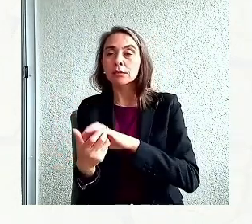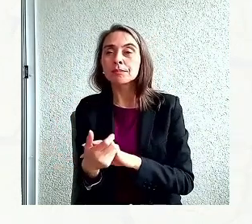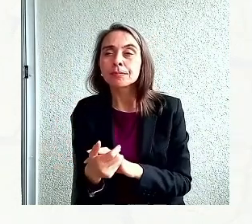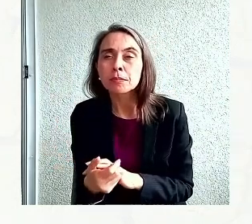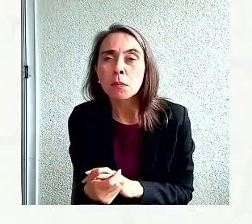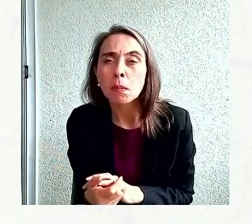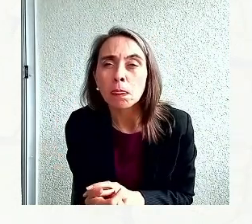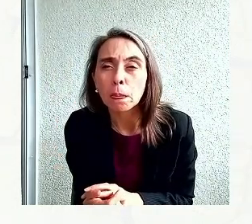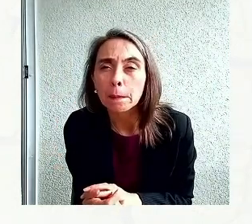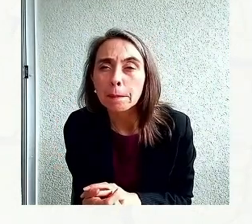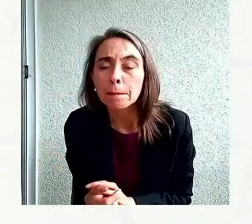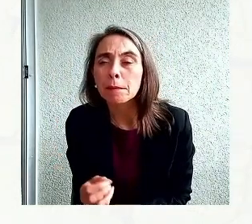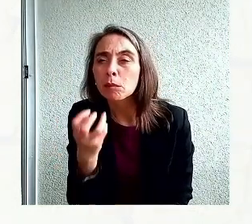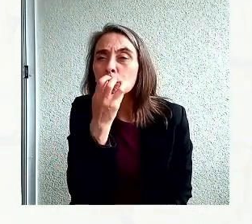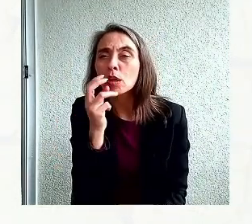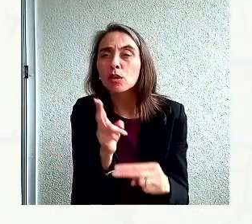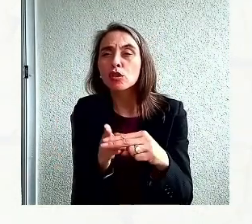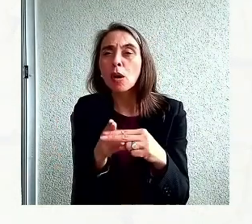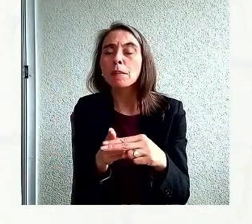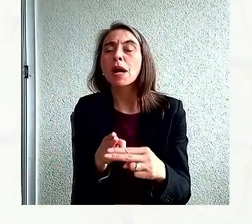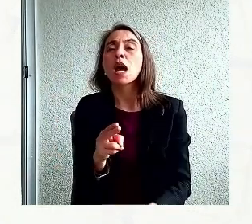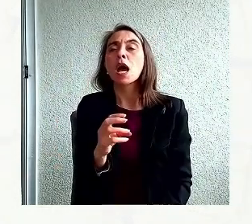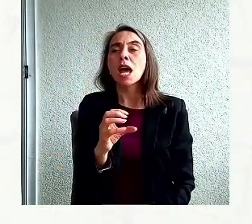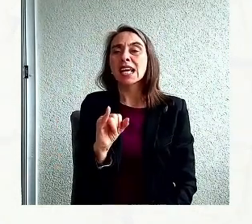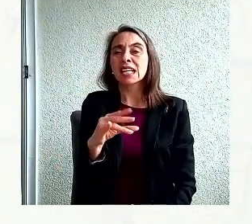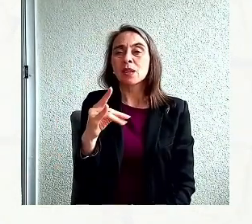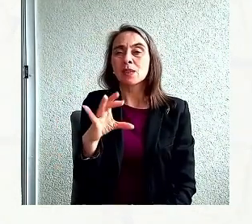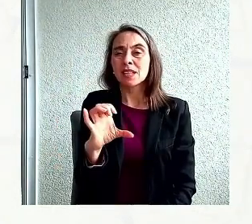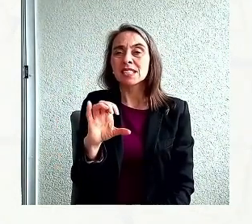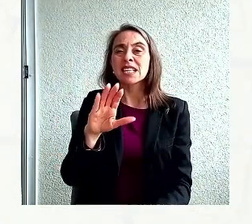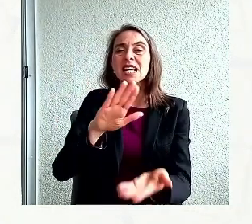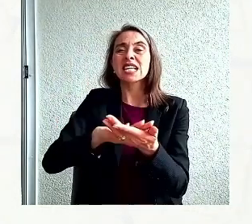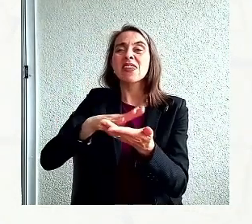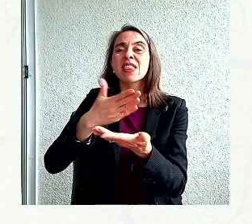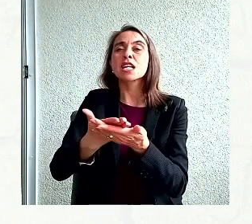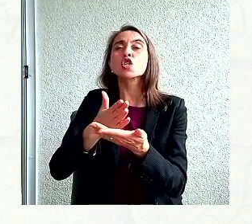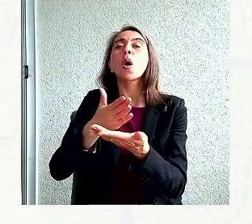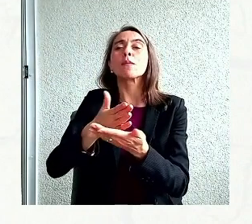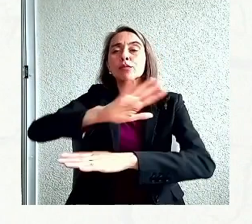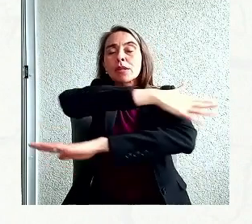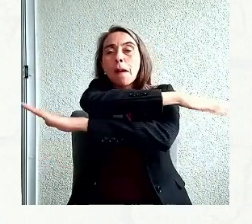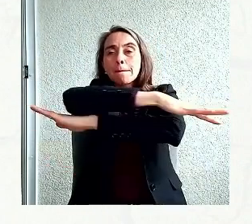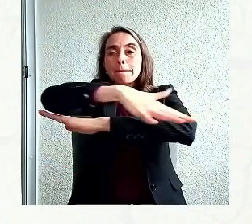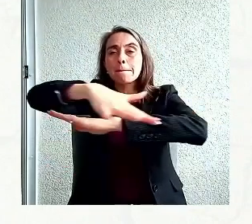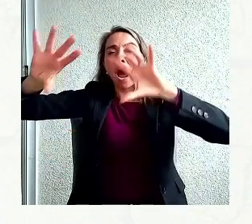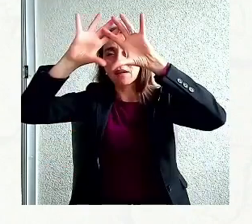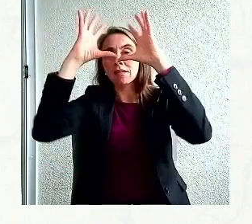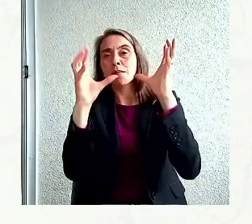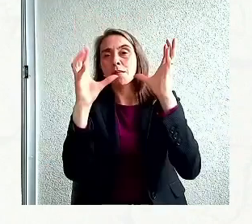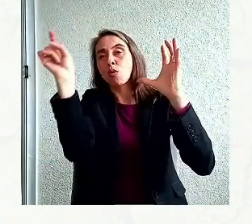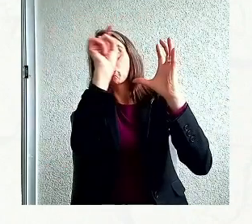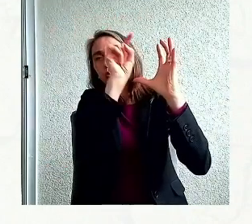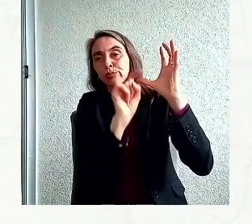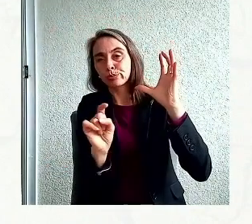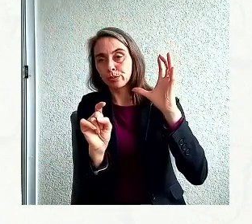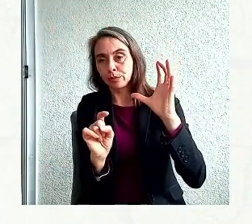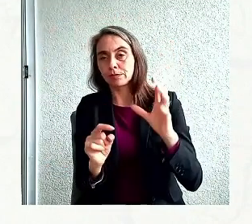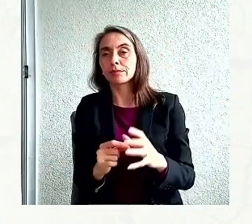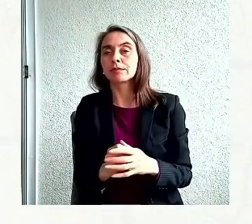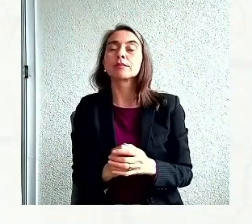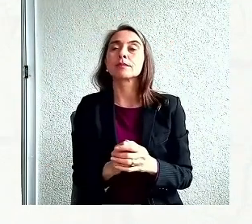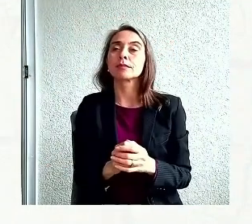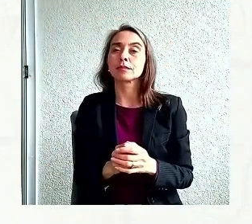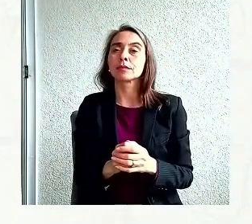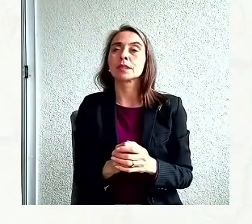los océanos en general. Para hacer cualquier cosa y para entregar información valiosa a los tomadores de decisión y a las políticas